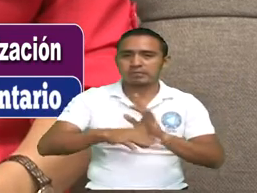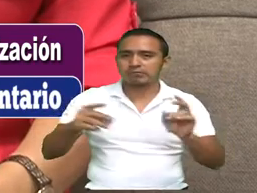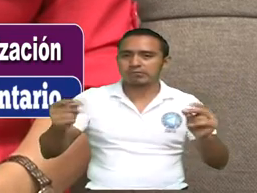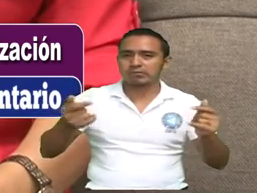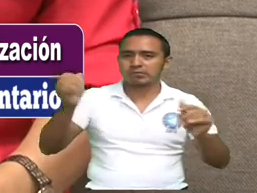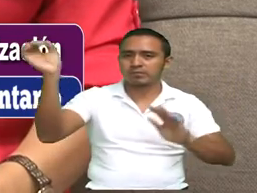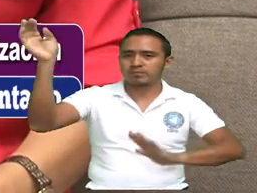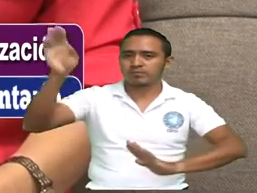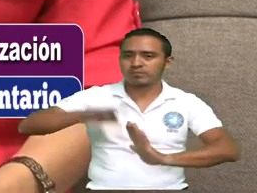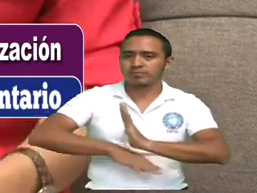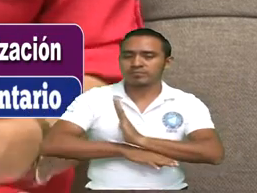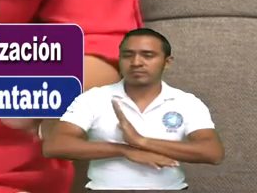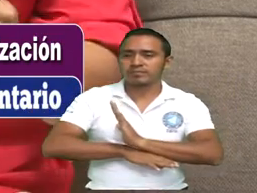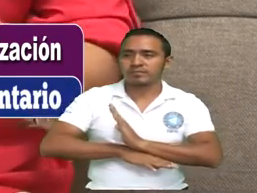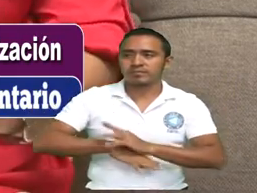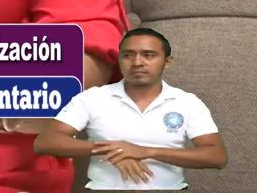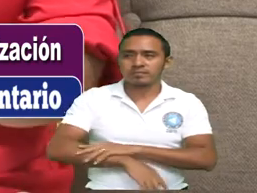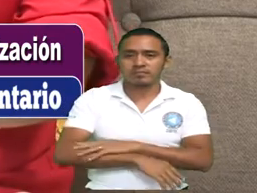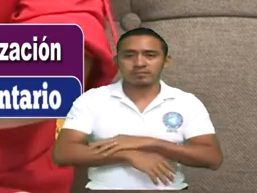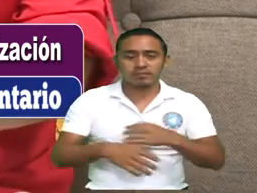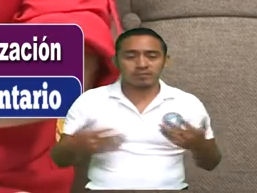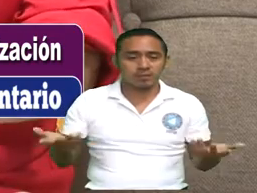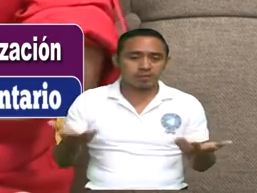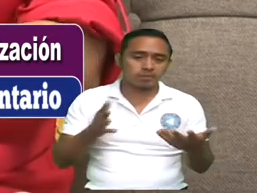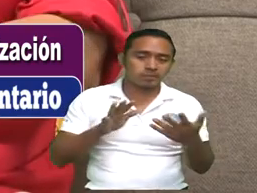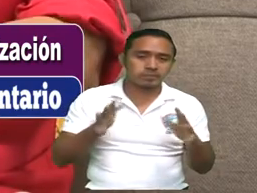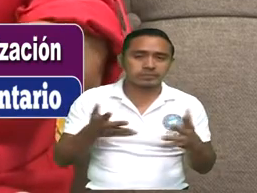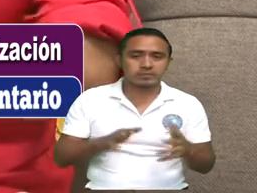drástica, hasta dejar con un